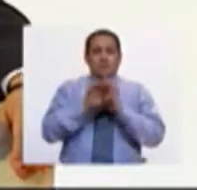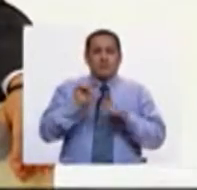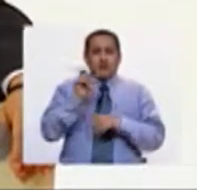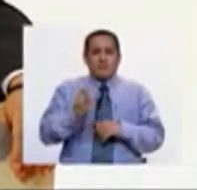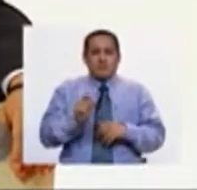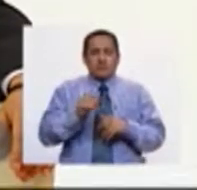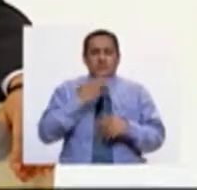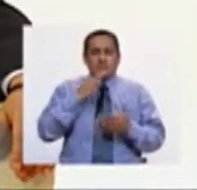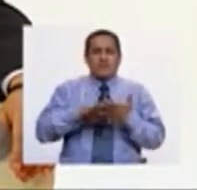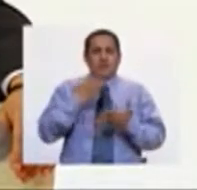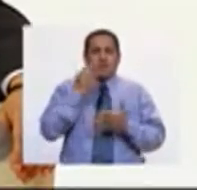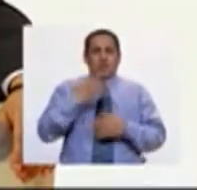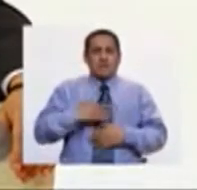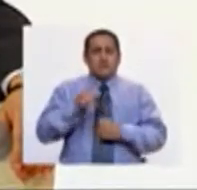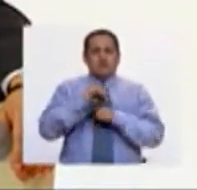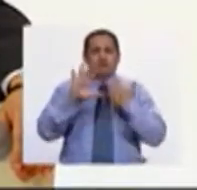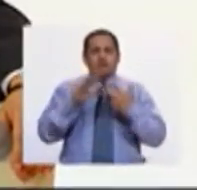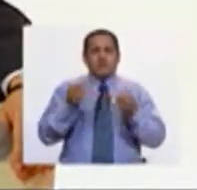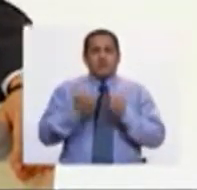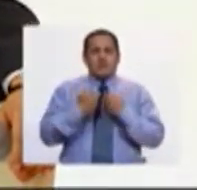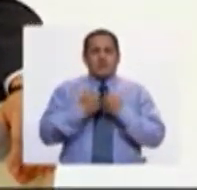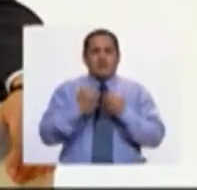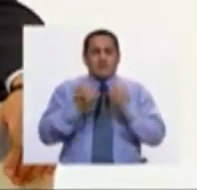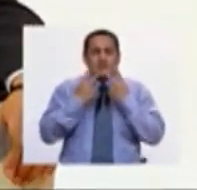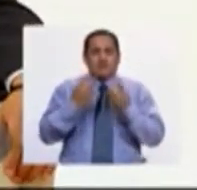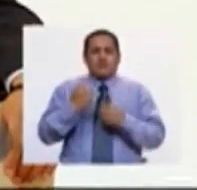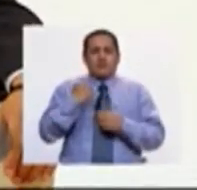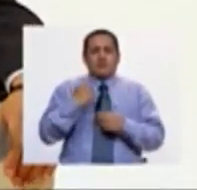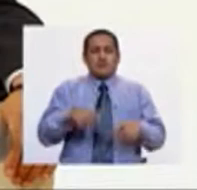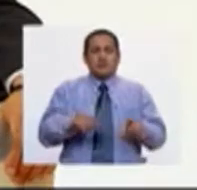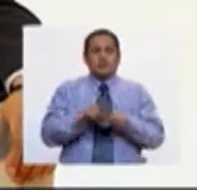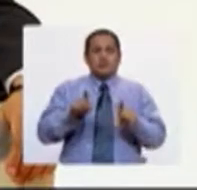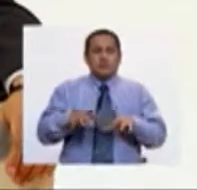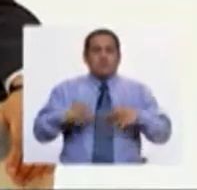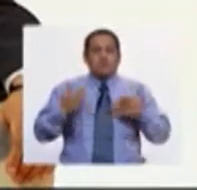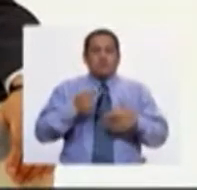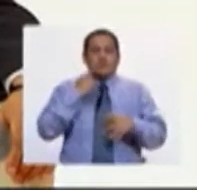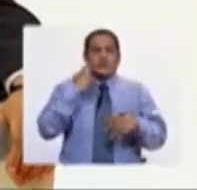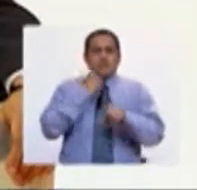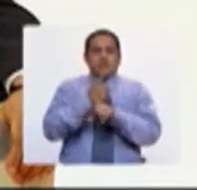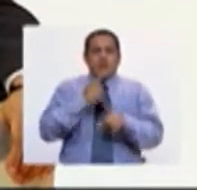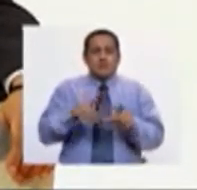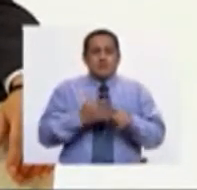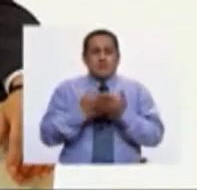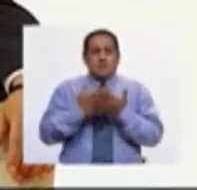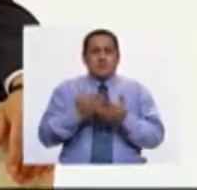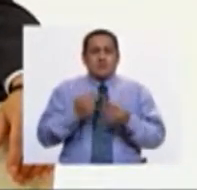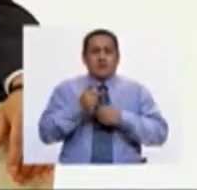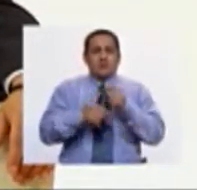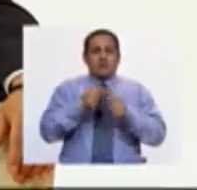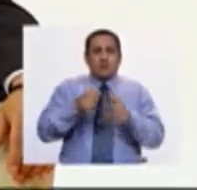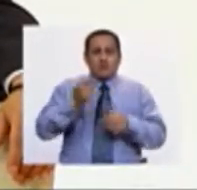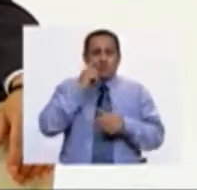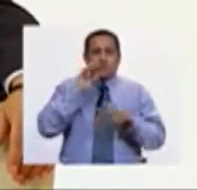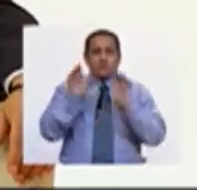a un recluta, a un joven de 18 años para enfrentar una situación de esa naturaleza. Yo no puedo mandar a un conflicto interno a personas que